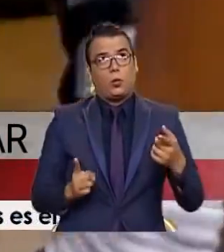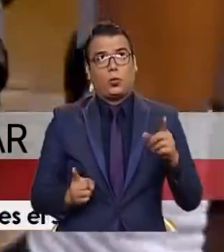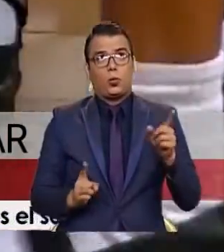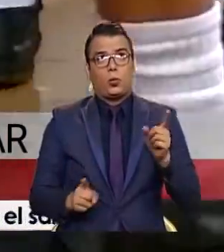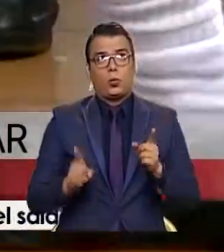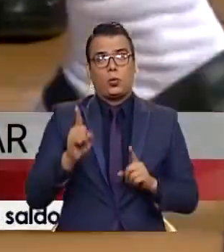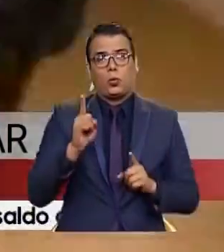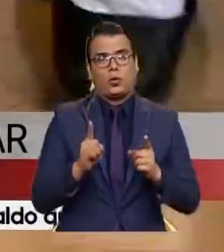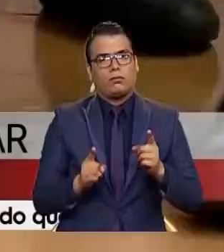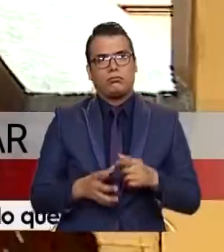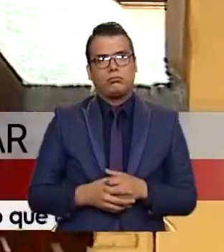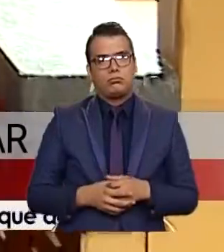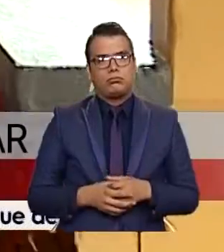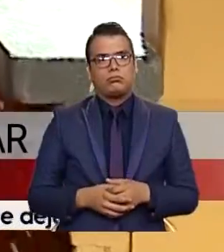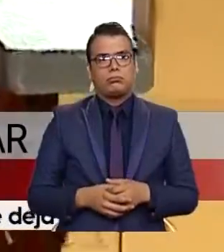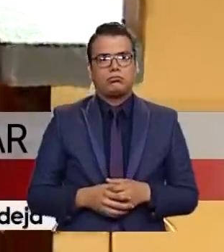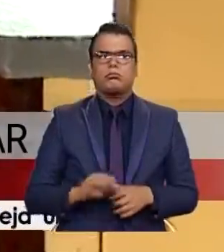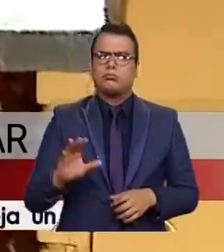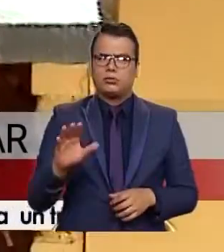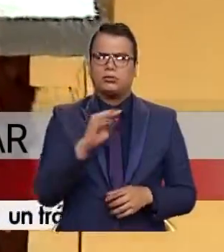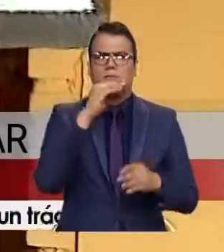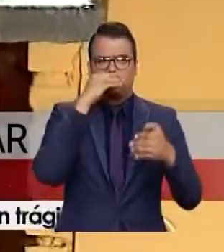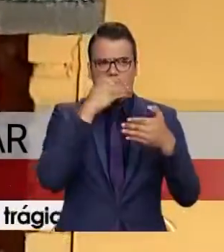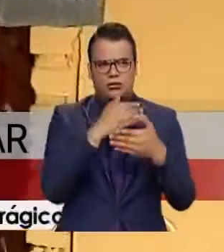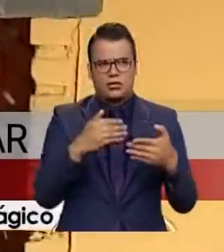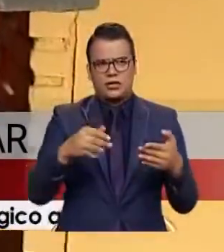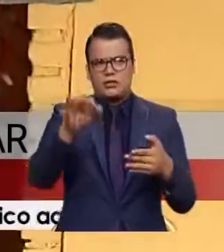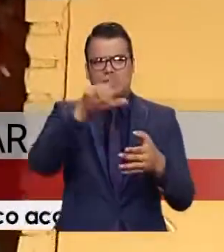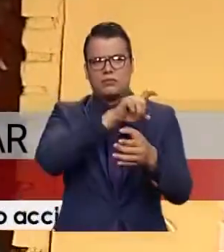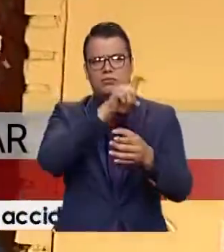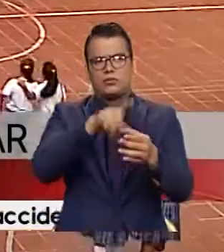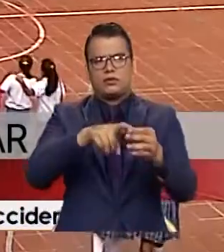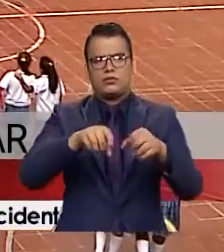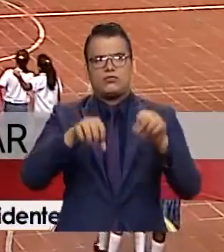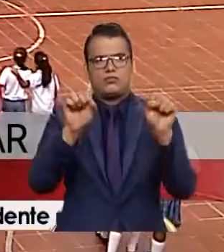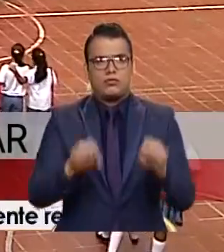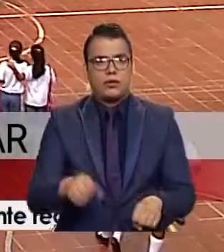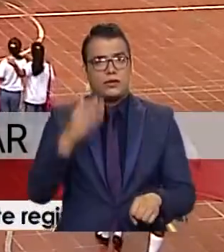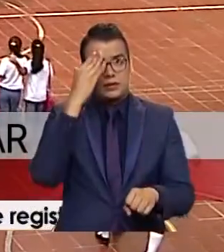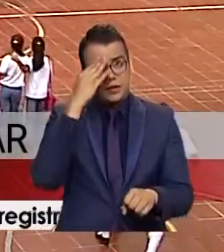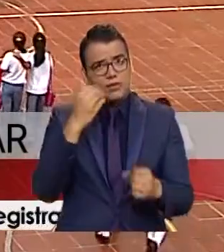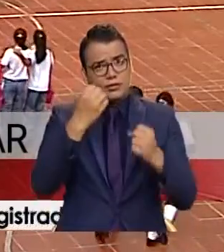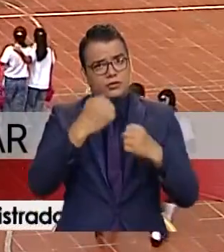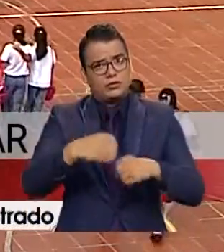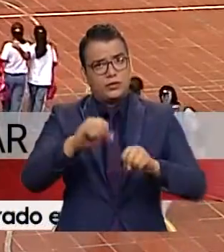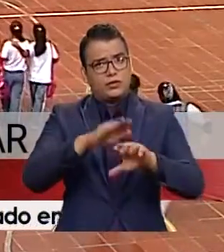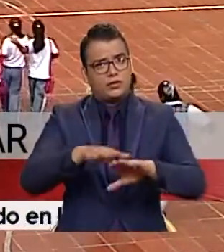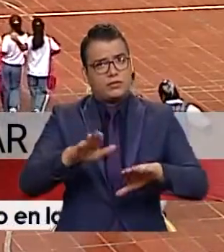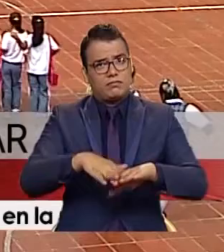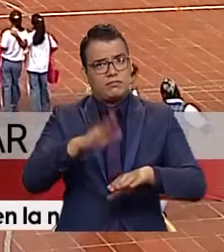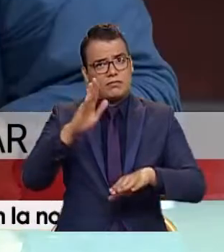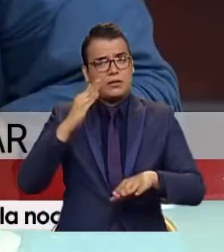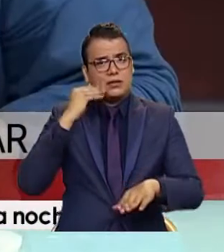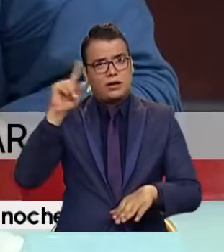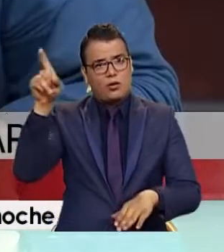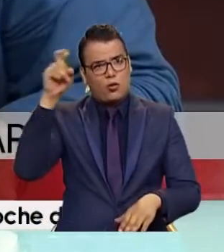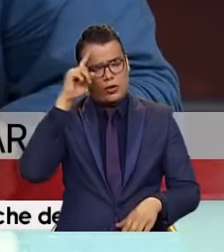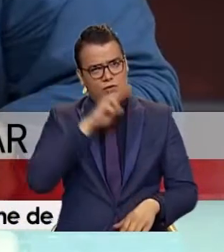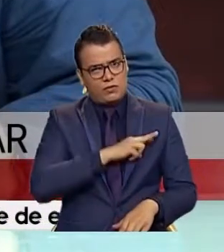excusas para que los niños particularmente este año donde nosotros hemos hecho un esfuerzo con el apoyo la señora gobernadora